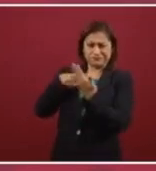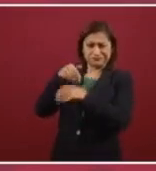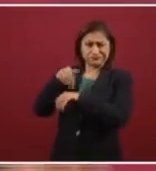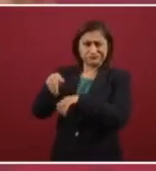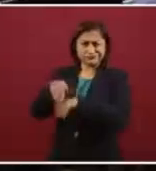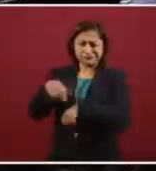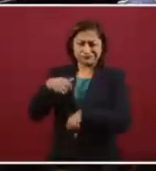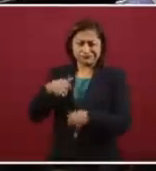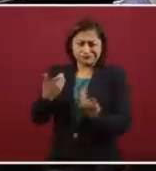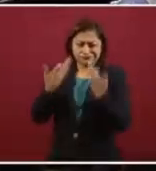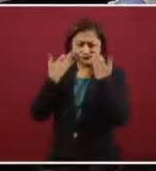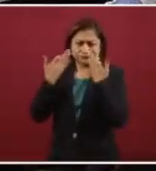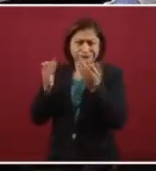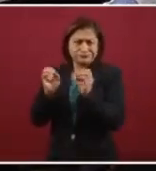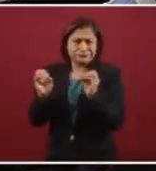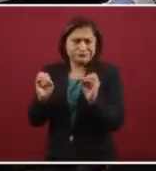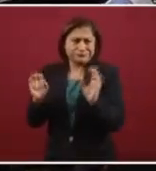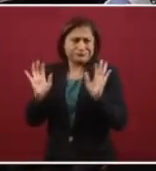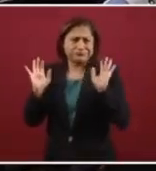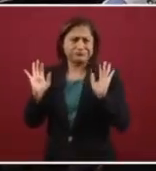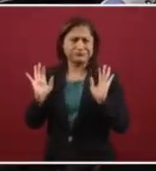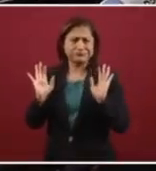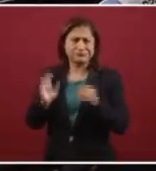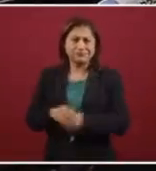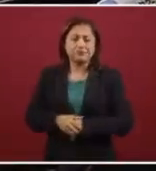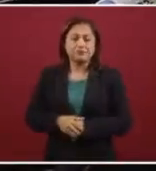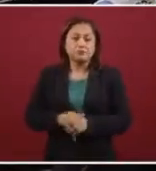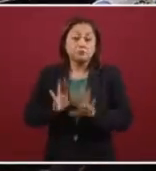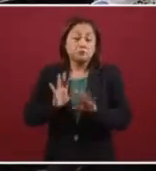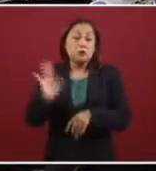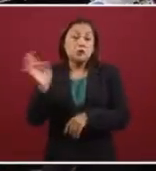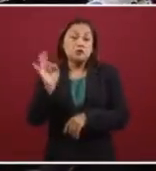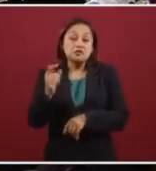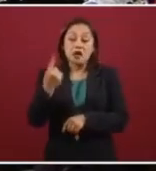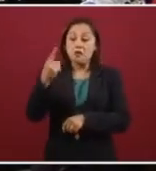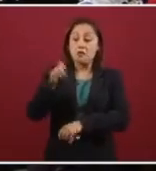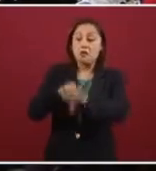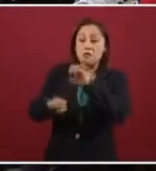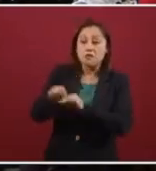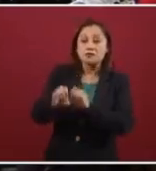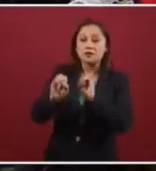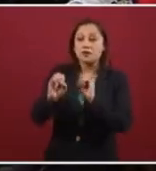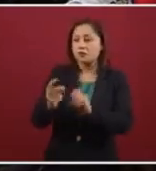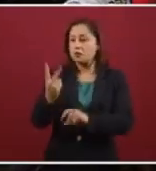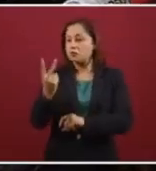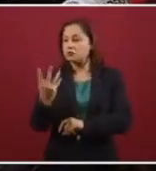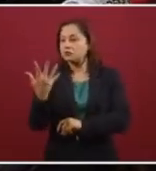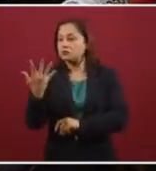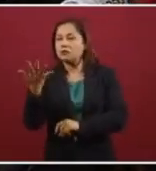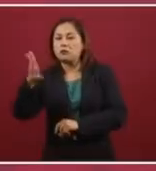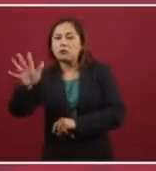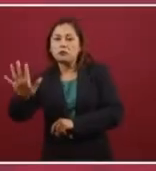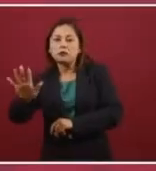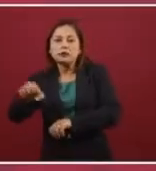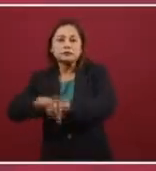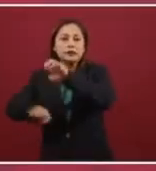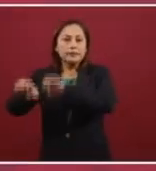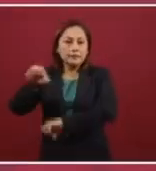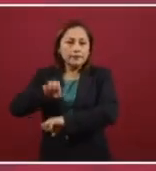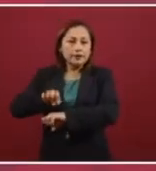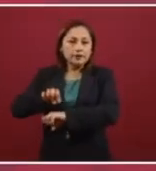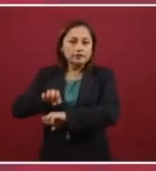puede ser que una empresa o dos o tres o cinco o diez o un grupo